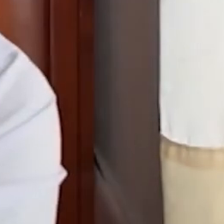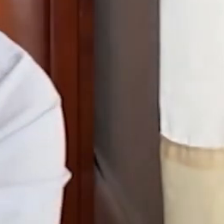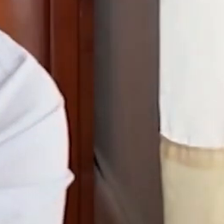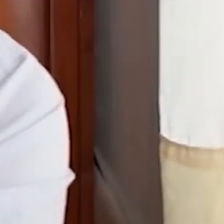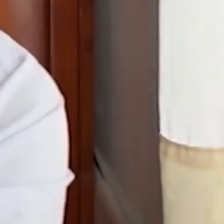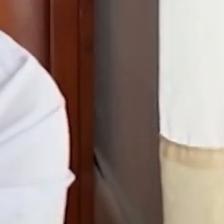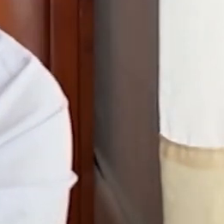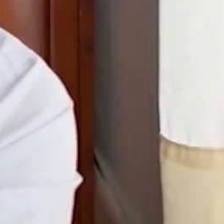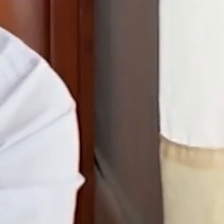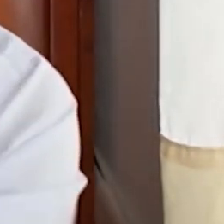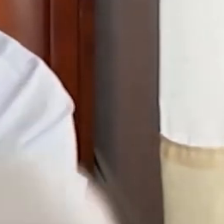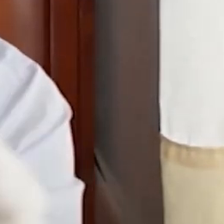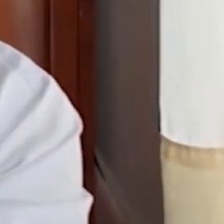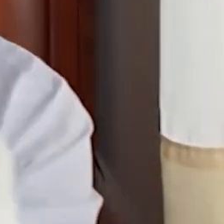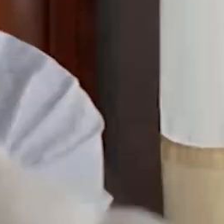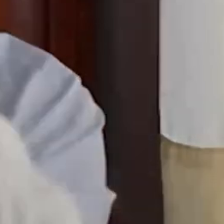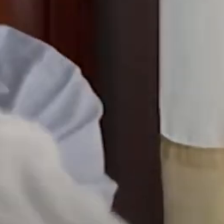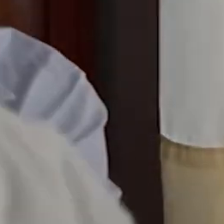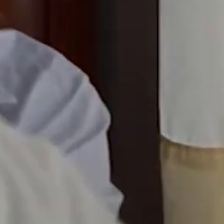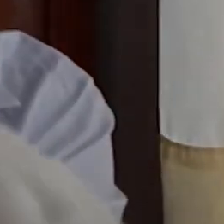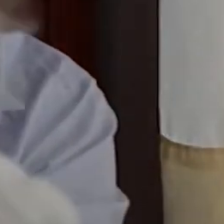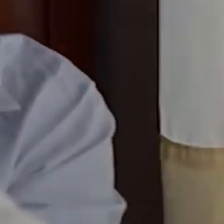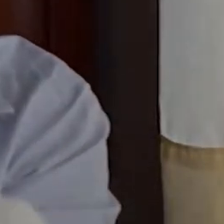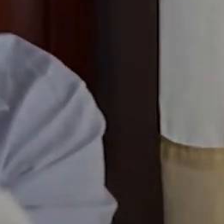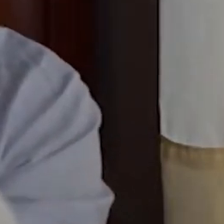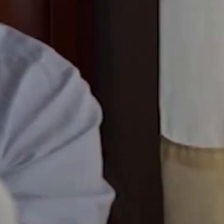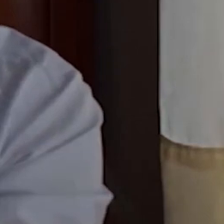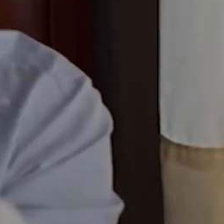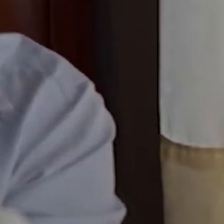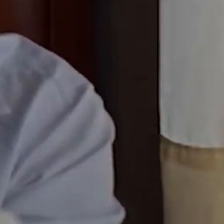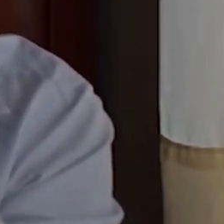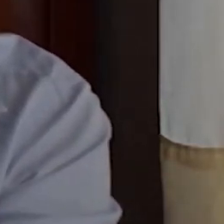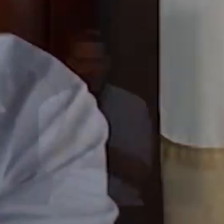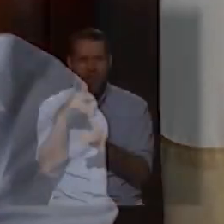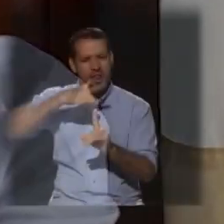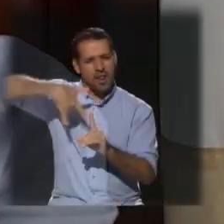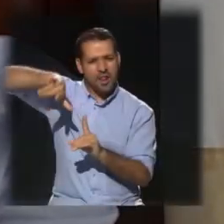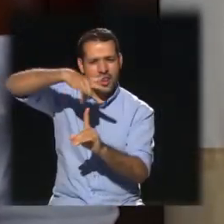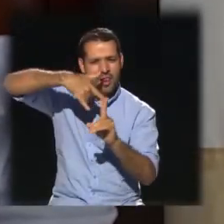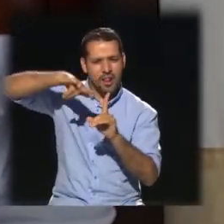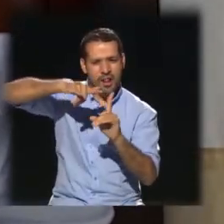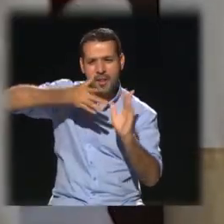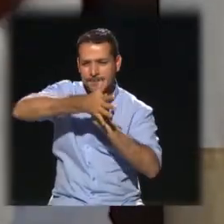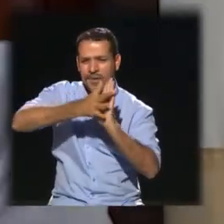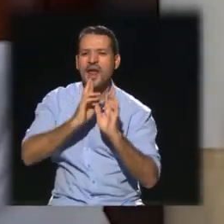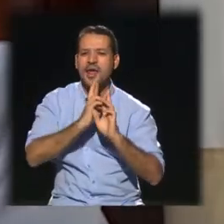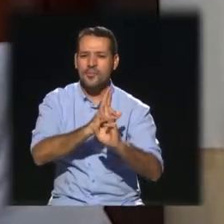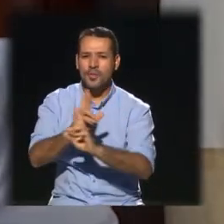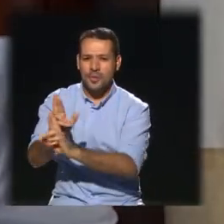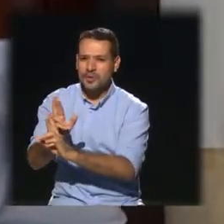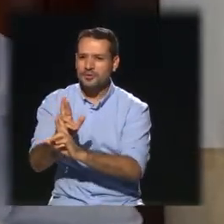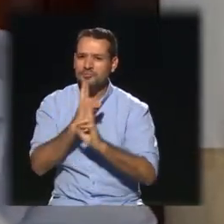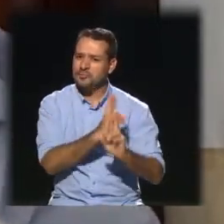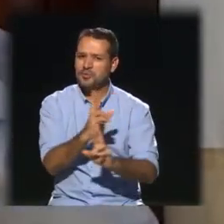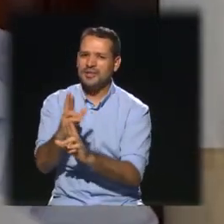ayude a explicar unas falacias argumentativas. ¡Uy! Hoy vamos a hablar de falacia argumentativa. ¿Qué es falacia argumentativa? Te lo voy a contestar de una, sin que este man